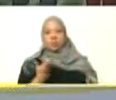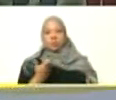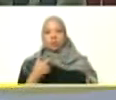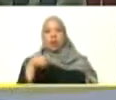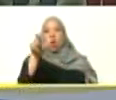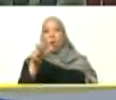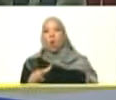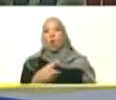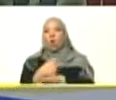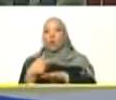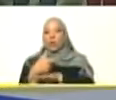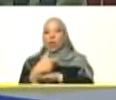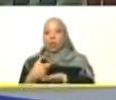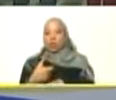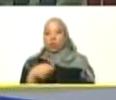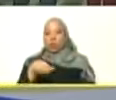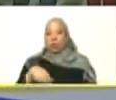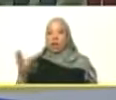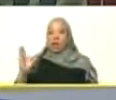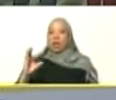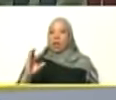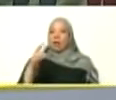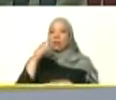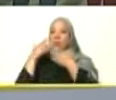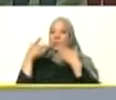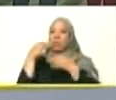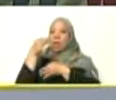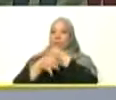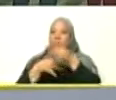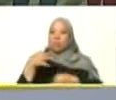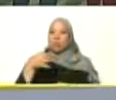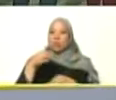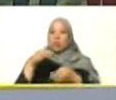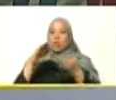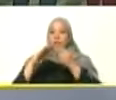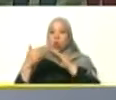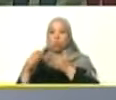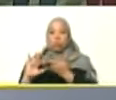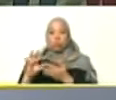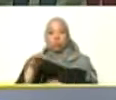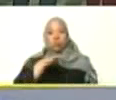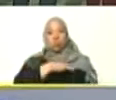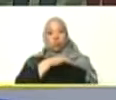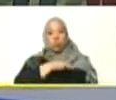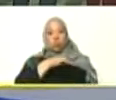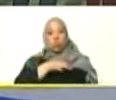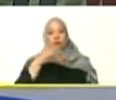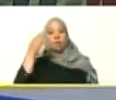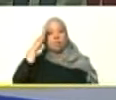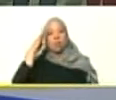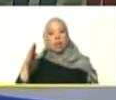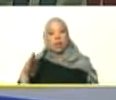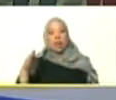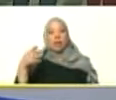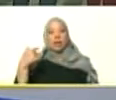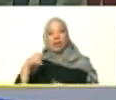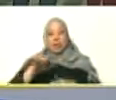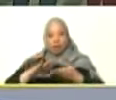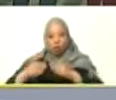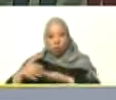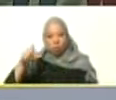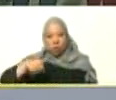Nahum, conversadito. ¿Qué me cuentas de las bricomil en el Cárdenas Saavedra, en el Valle? Adelante.